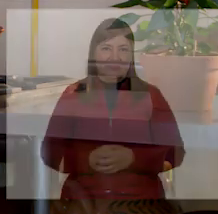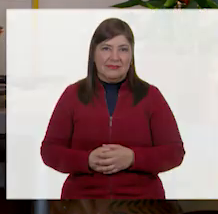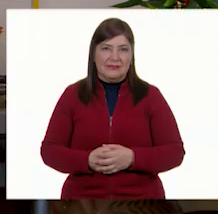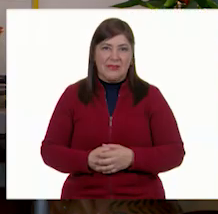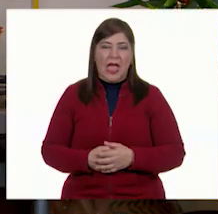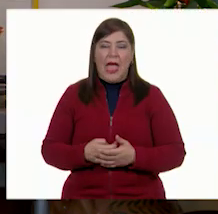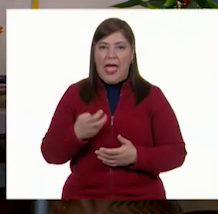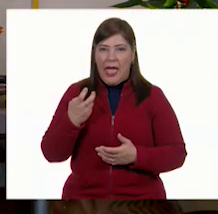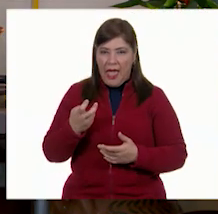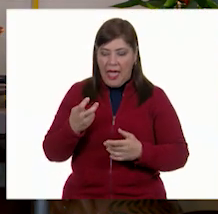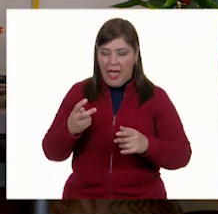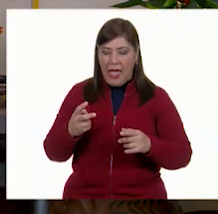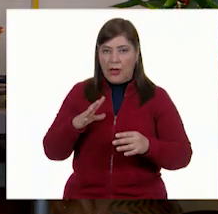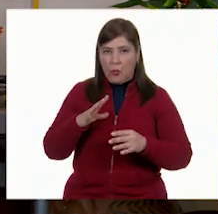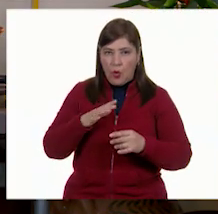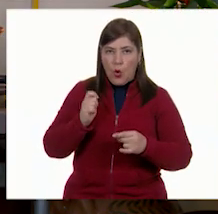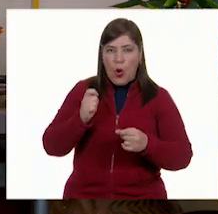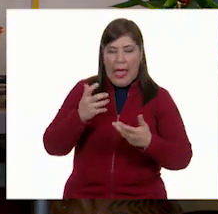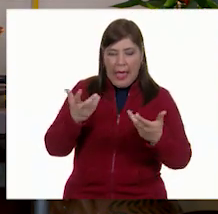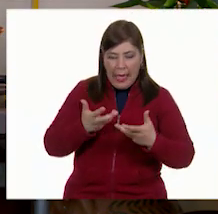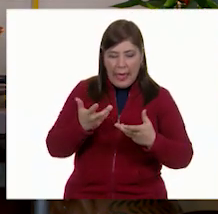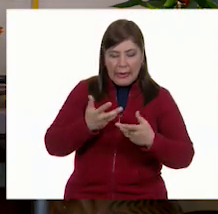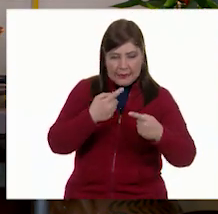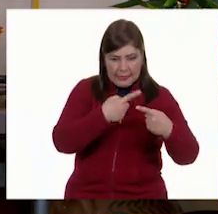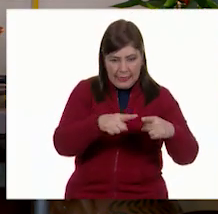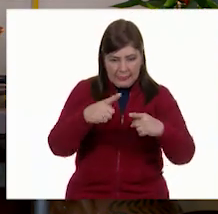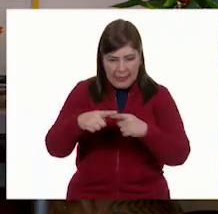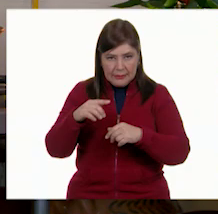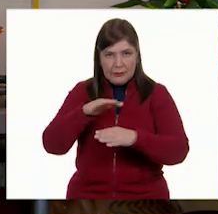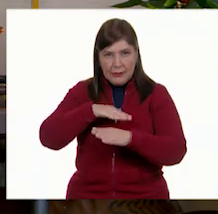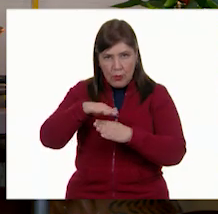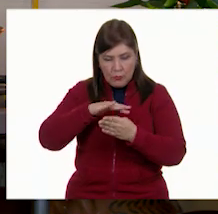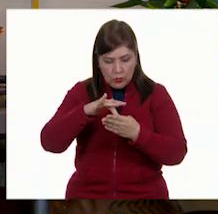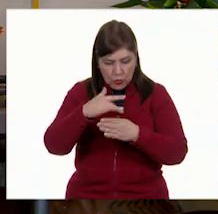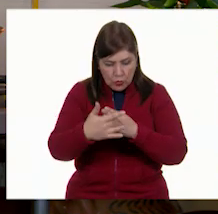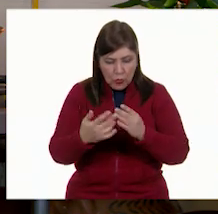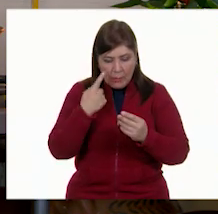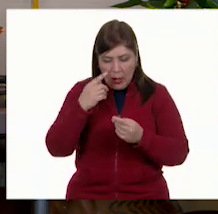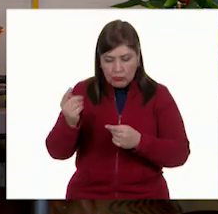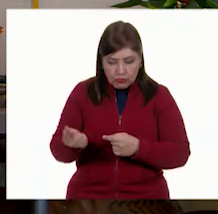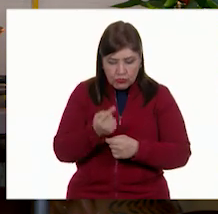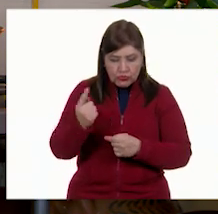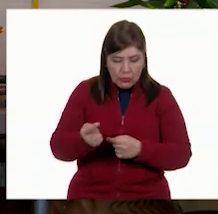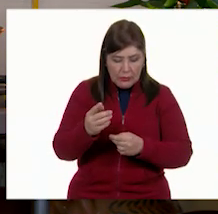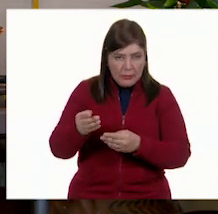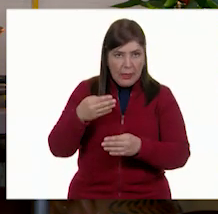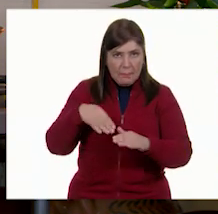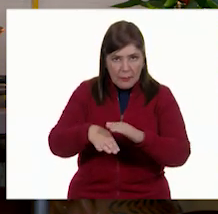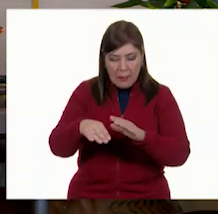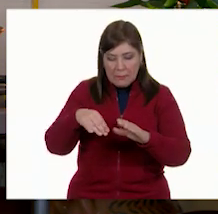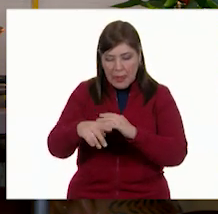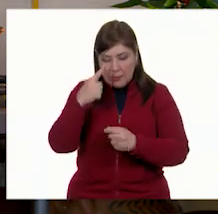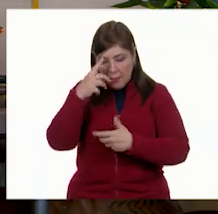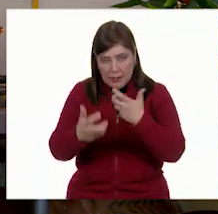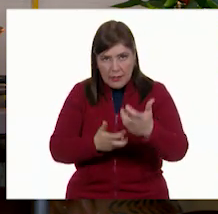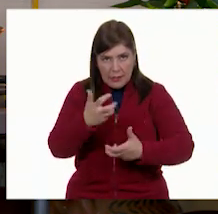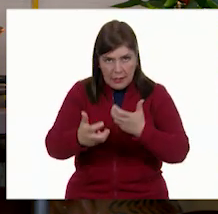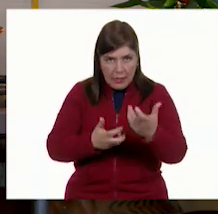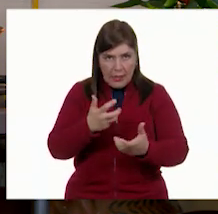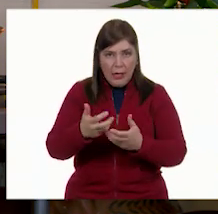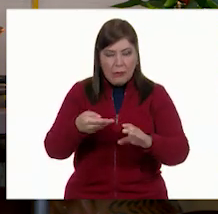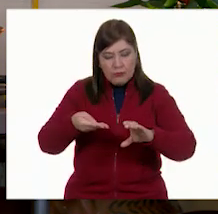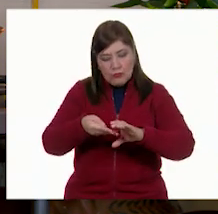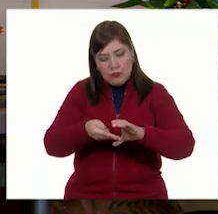Así vamos a terminar todas nuestras porciones de pencas, de nopal,